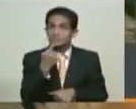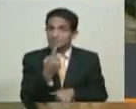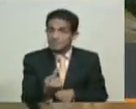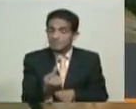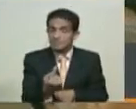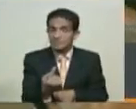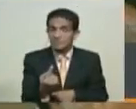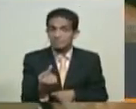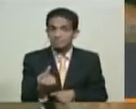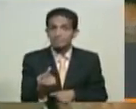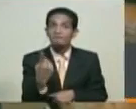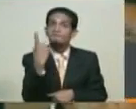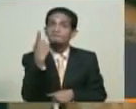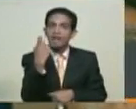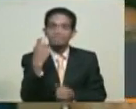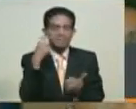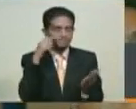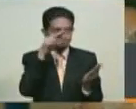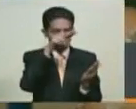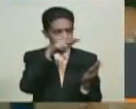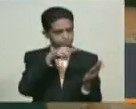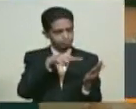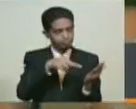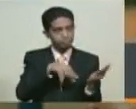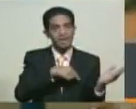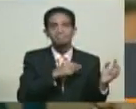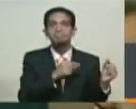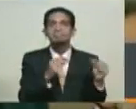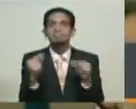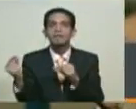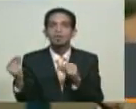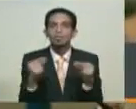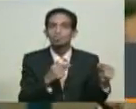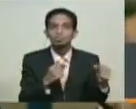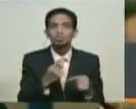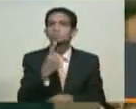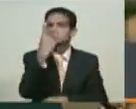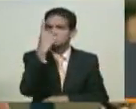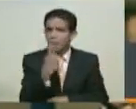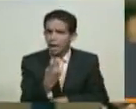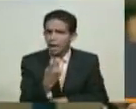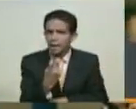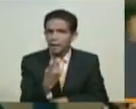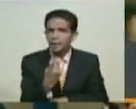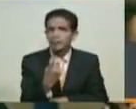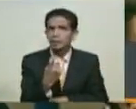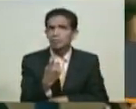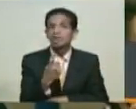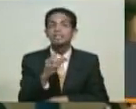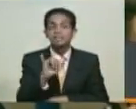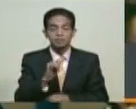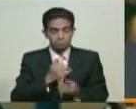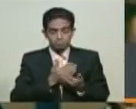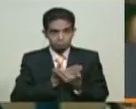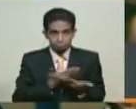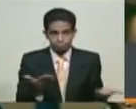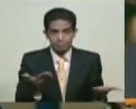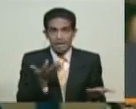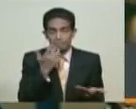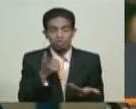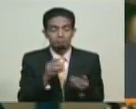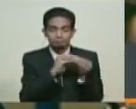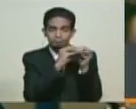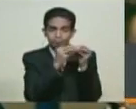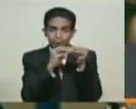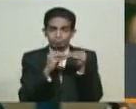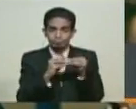hay que revisar, poner en el tapete de la discusión nacional con seriedad, con objetividad, con buena voluntad, el tema de una